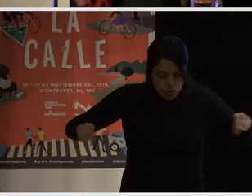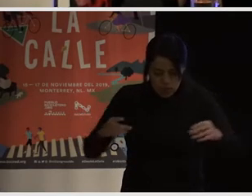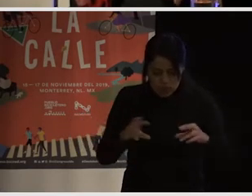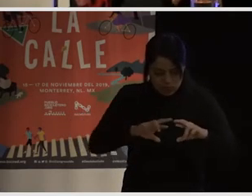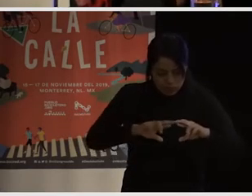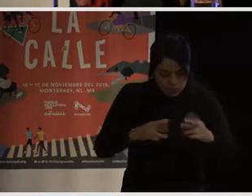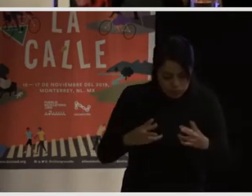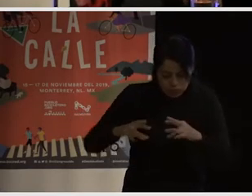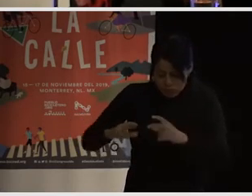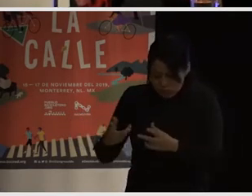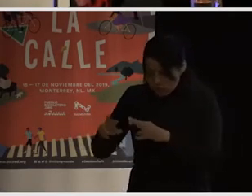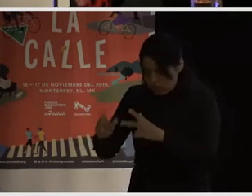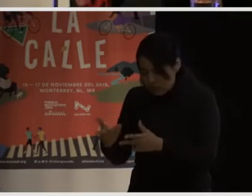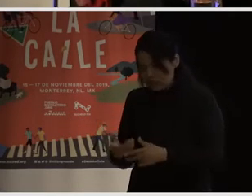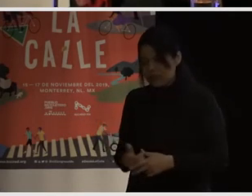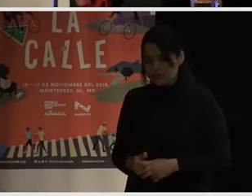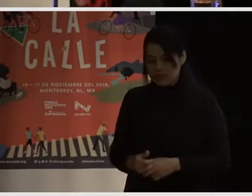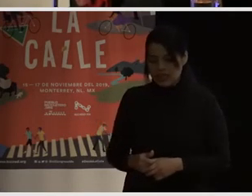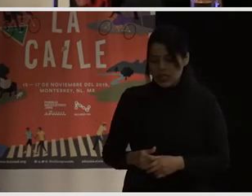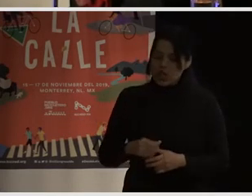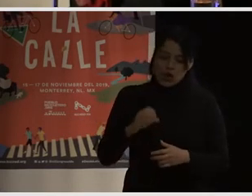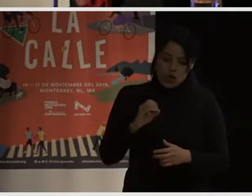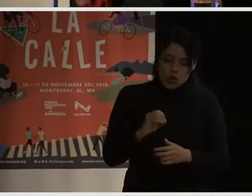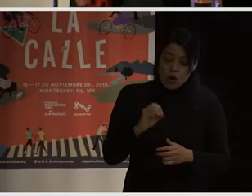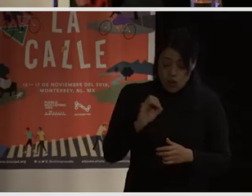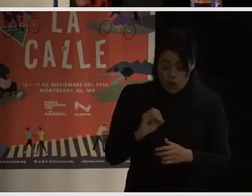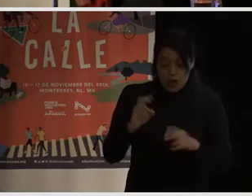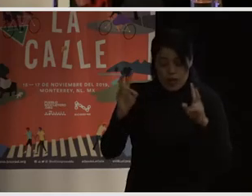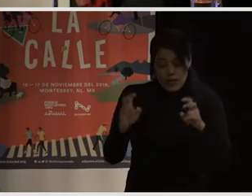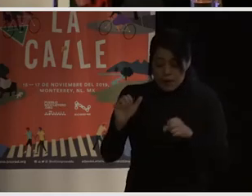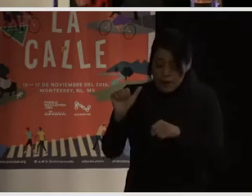digan además el tema del arroyo vehicular entonces